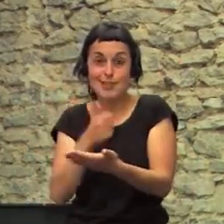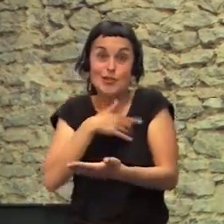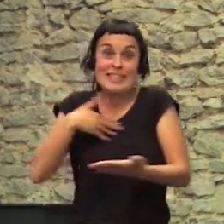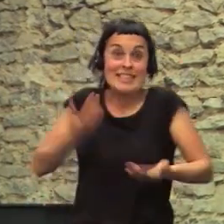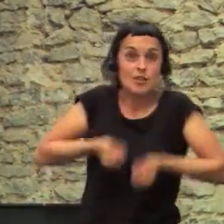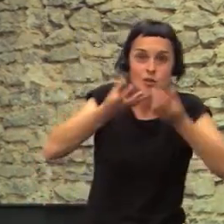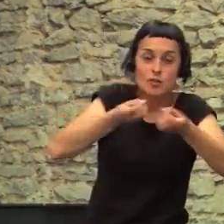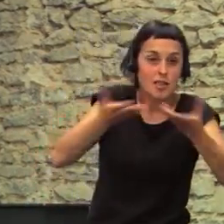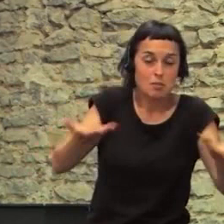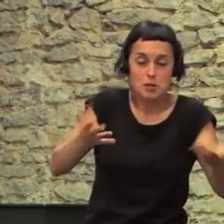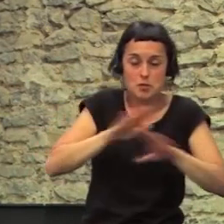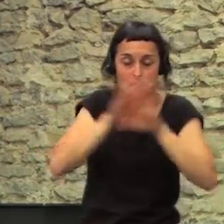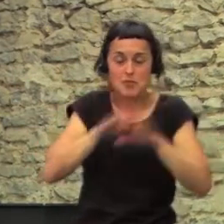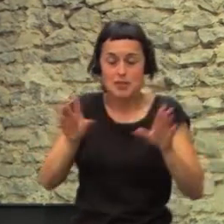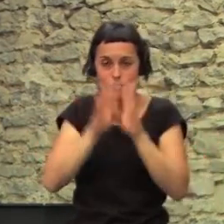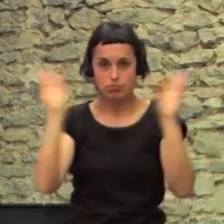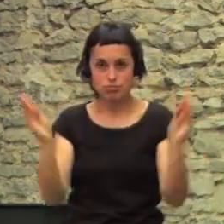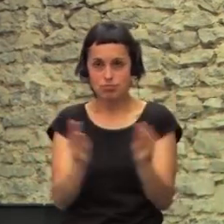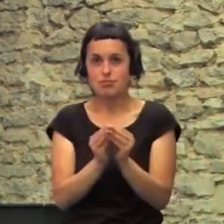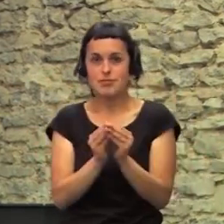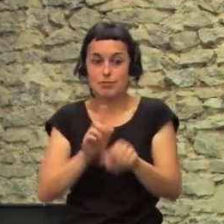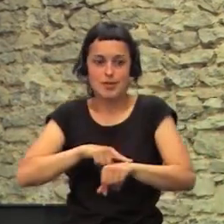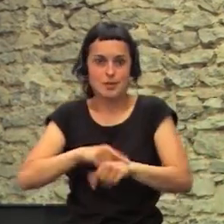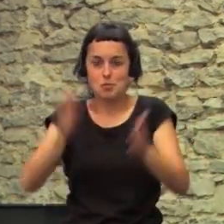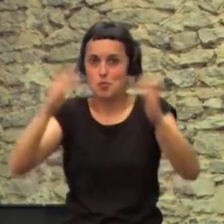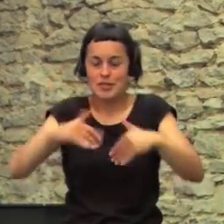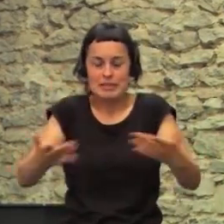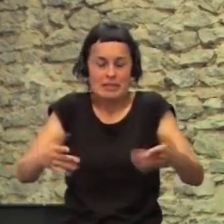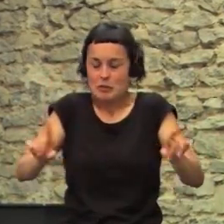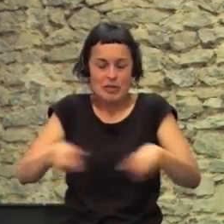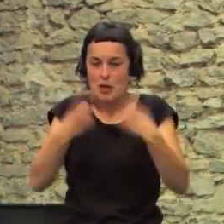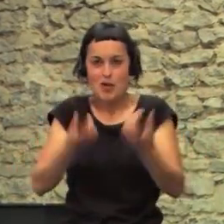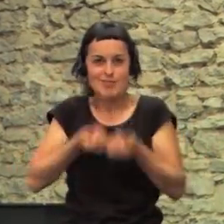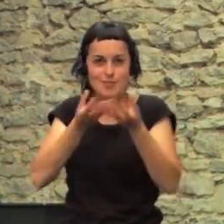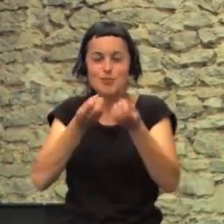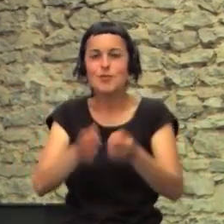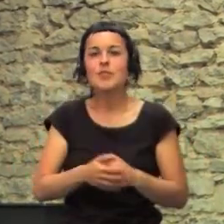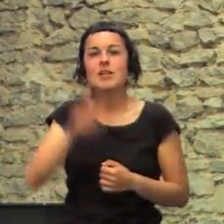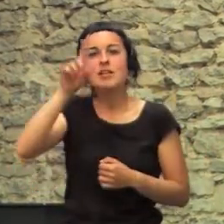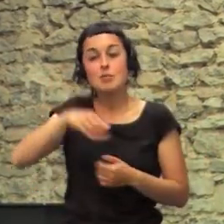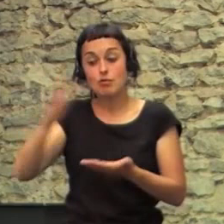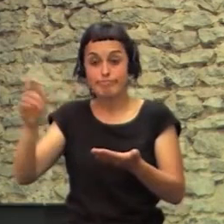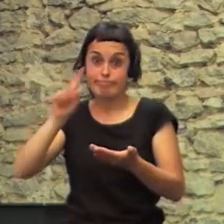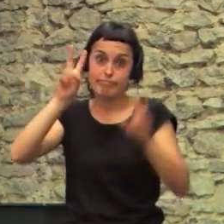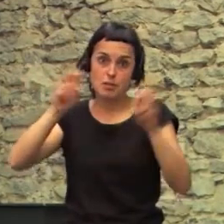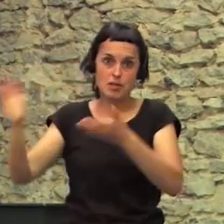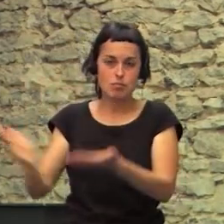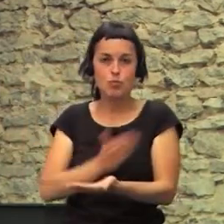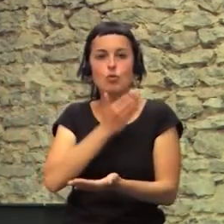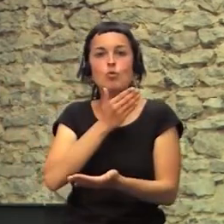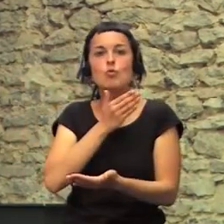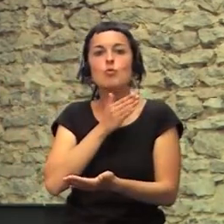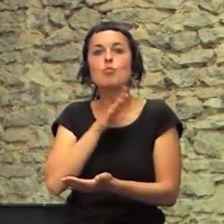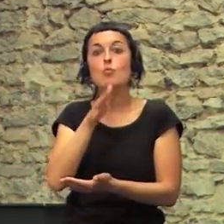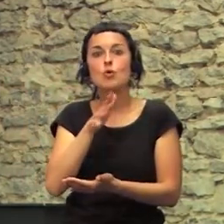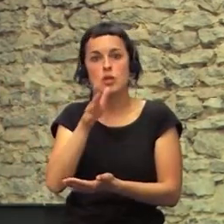y he ido conectando unas con otras, pero bueno, como tenemos poco tiempo, da lo mismo. También me saltaré los motivos,